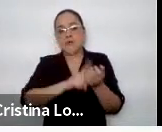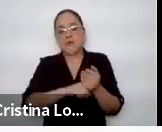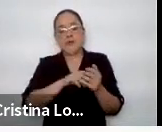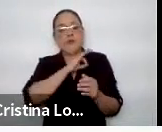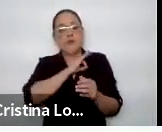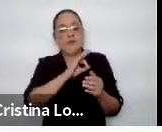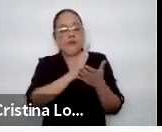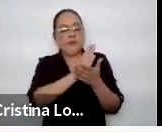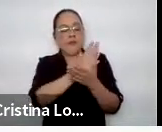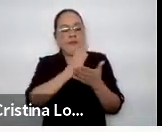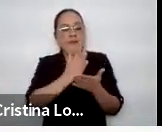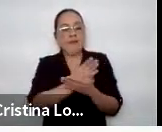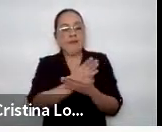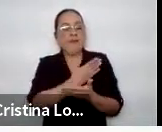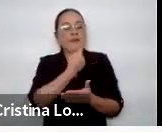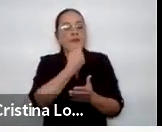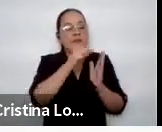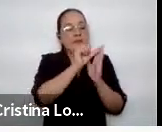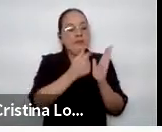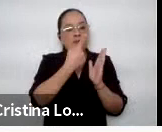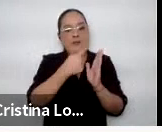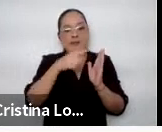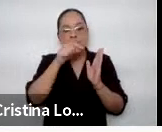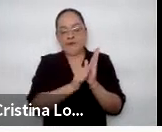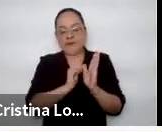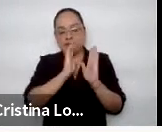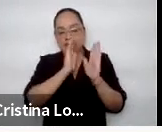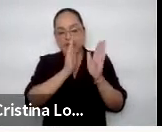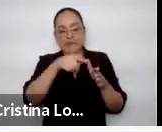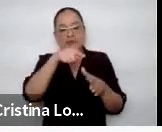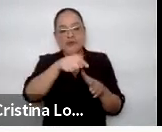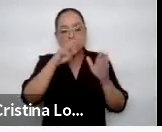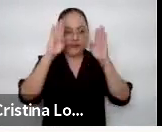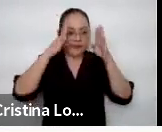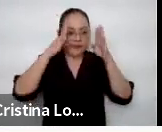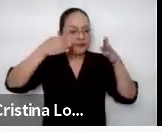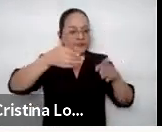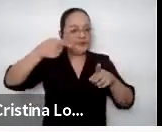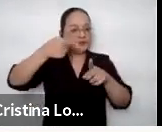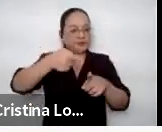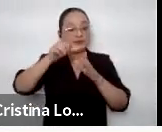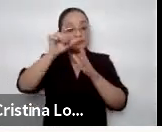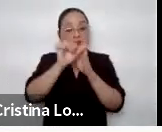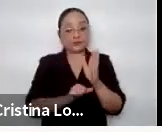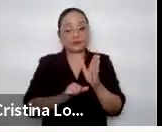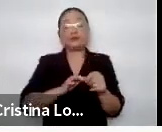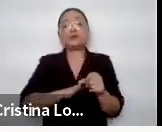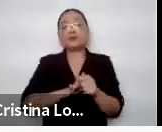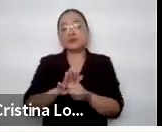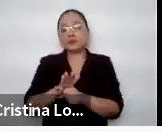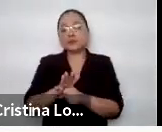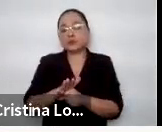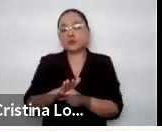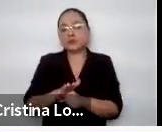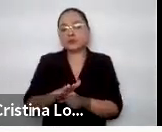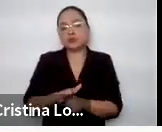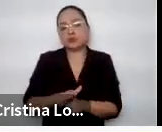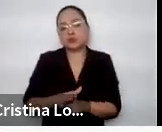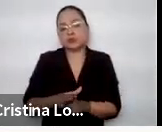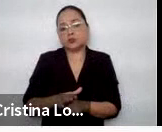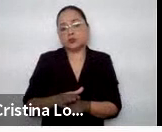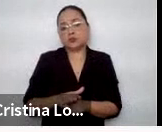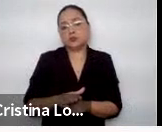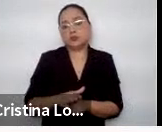clasificar por un mes determinado. Por ejemplo, si nosotros queremos ver todos los precedentes publicados en un